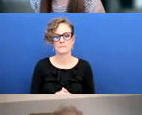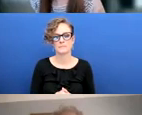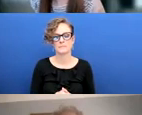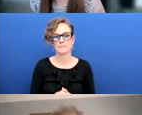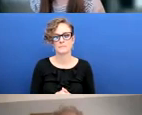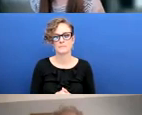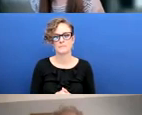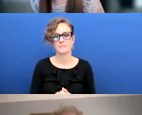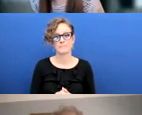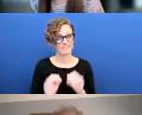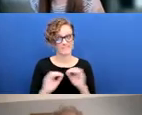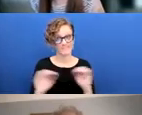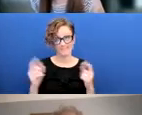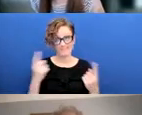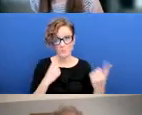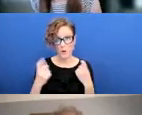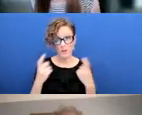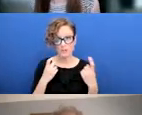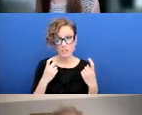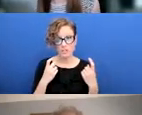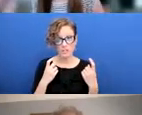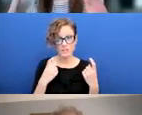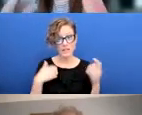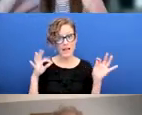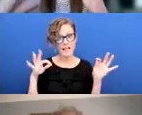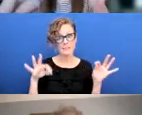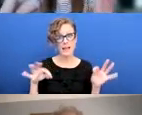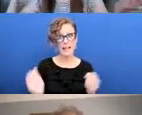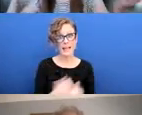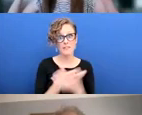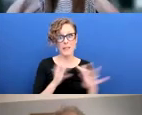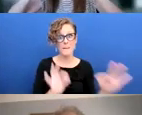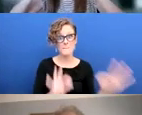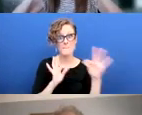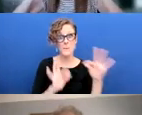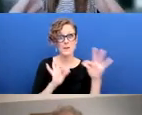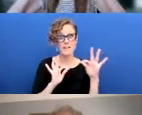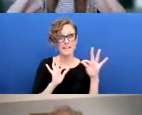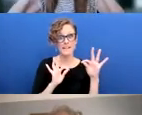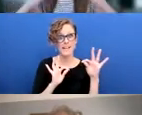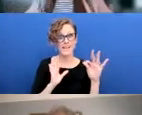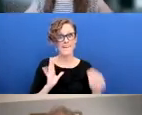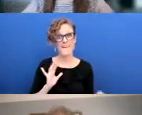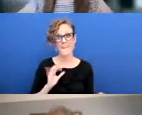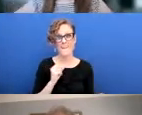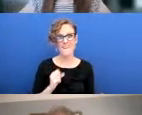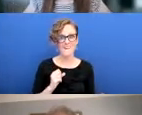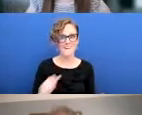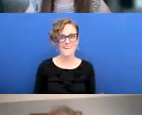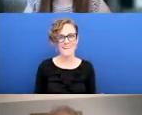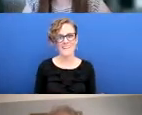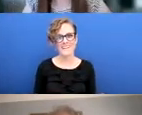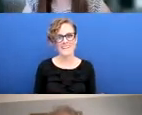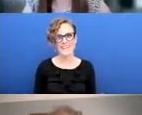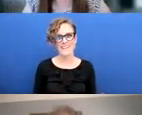If there aren't any questions and I just explained everything perfectly, that's fine. Si no hay ninguna pregunta y yo